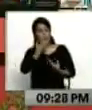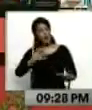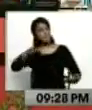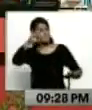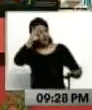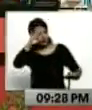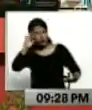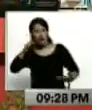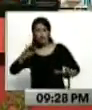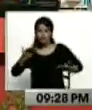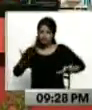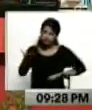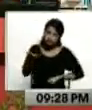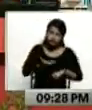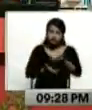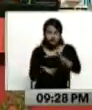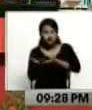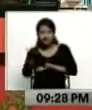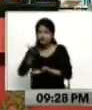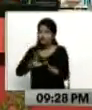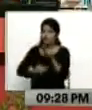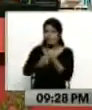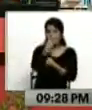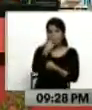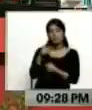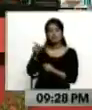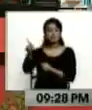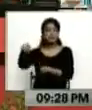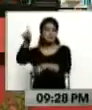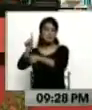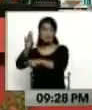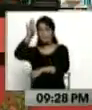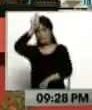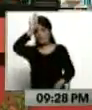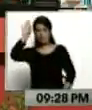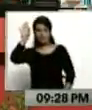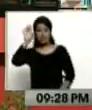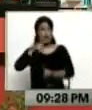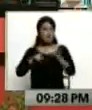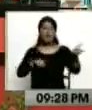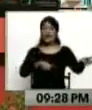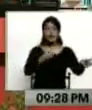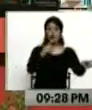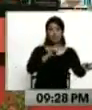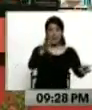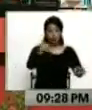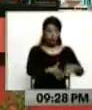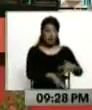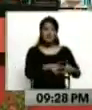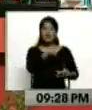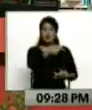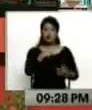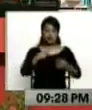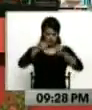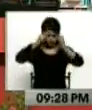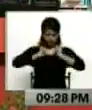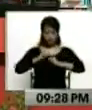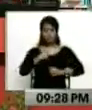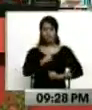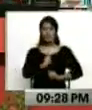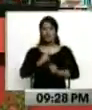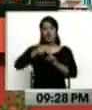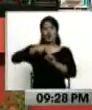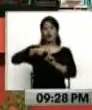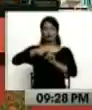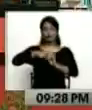papa y Solo lo dice lo ellos lo cargan Cómo se llama en un crucifijo tengo uno por aquí ya ellos lo